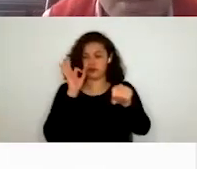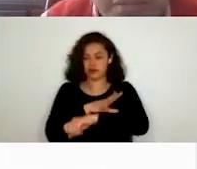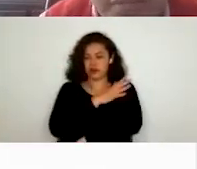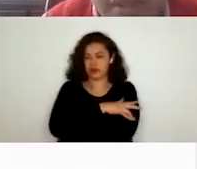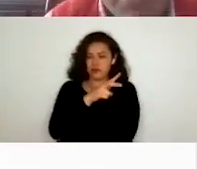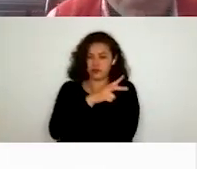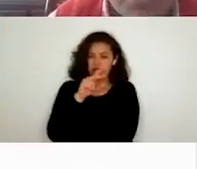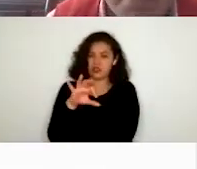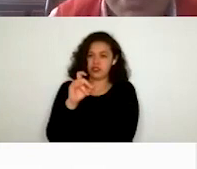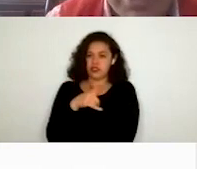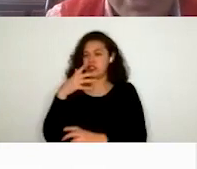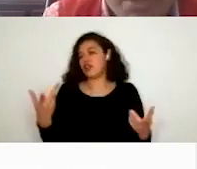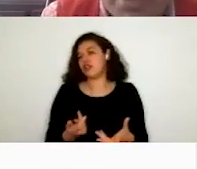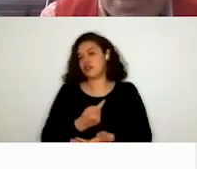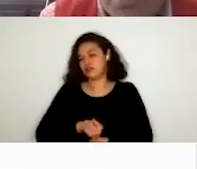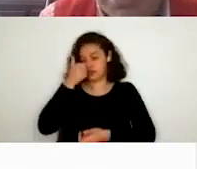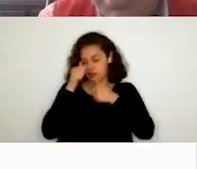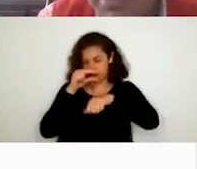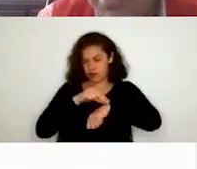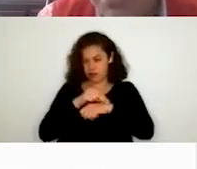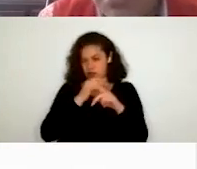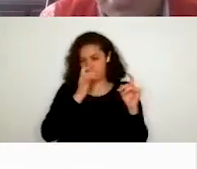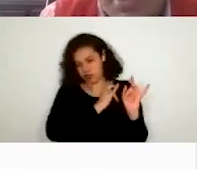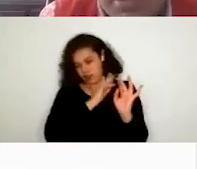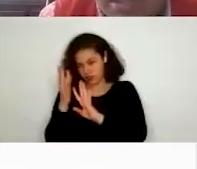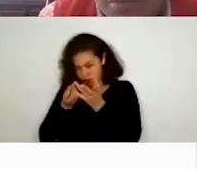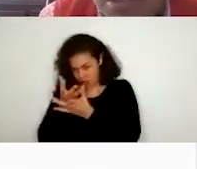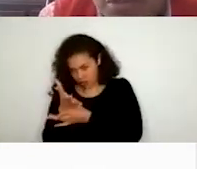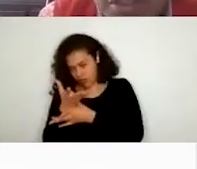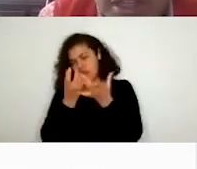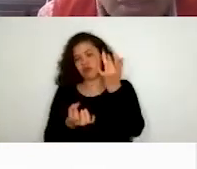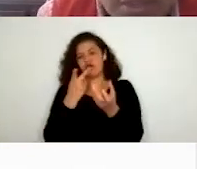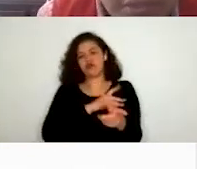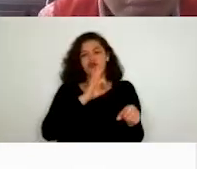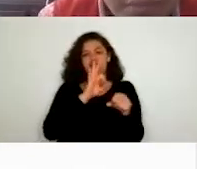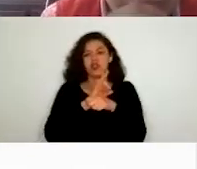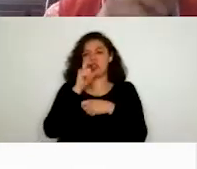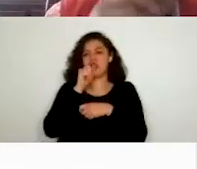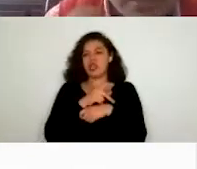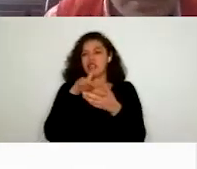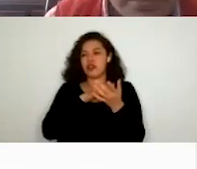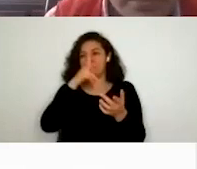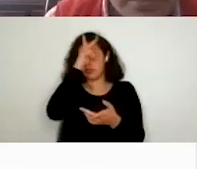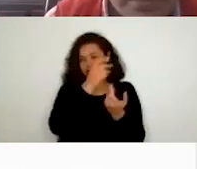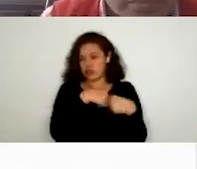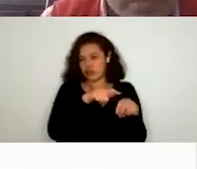comunicación, evacuación y repliegue, prevención y combate de incendios y apoyo psicosocial en su caso.